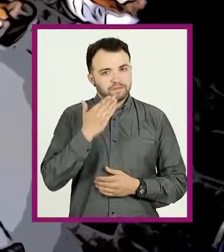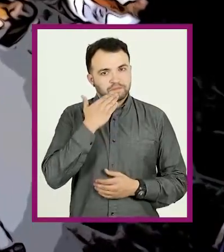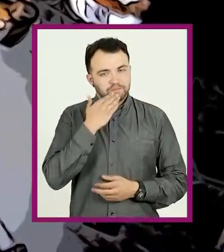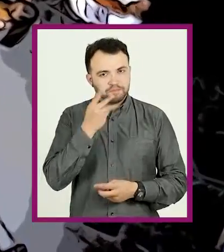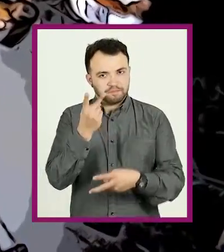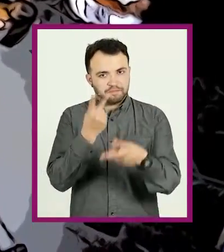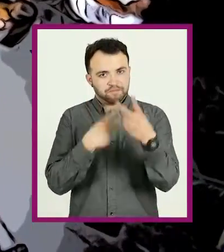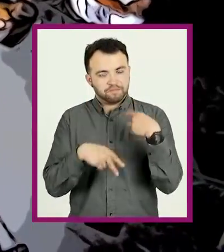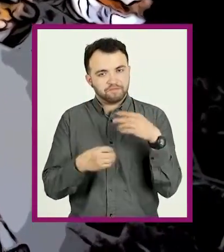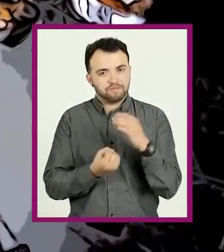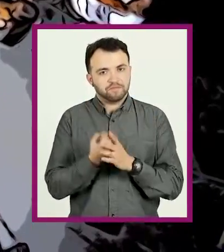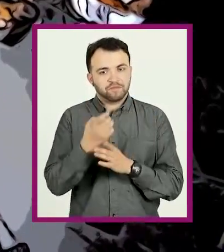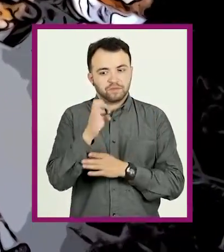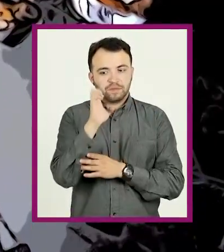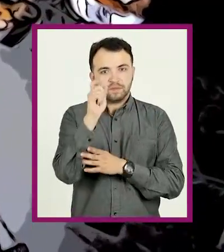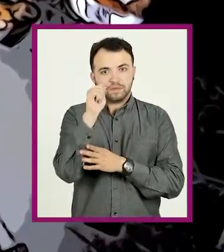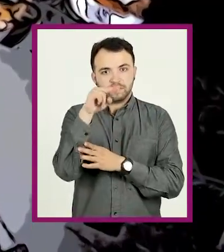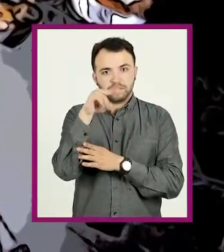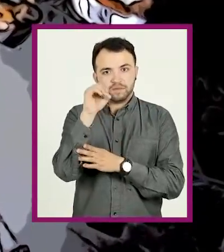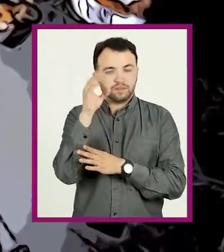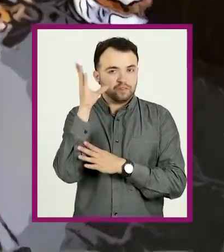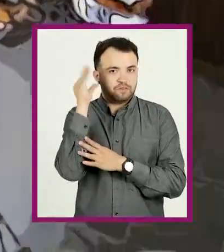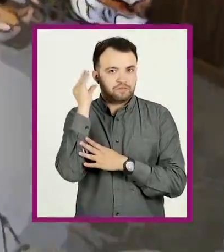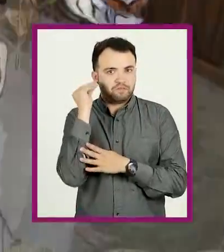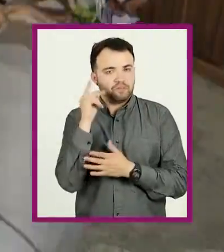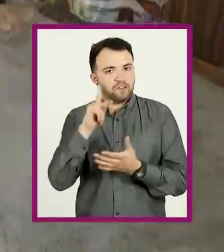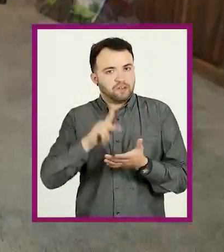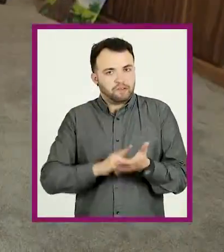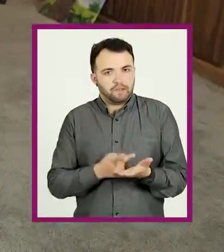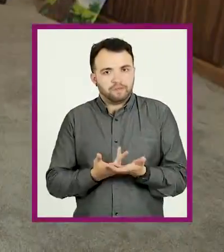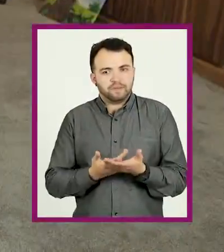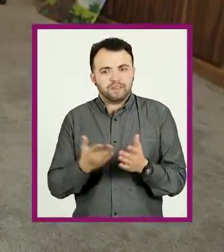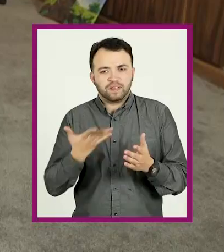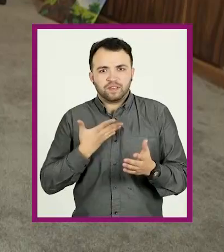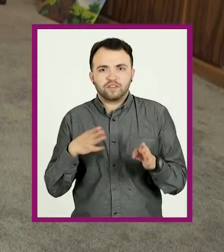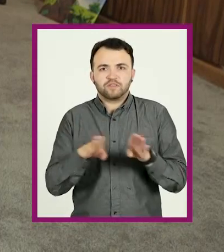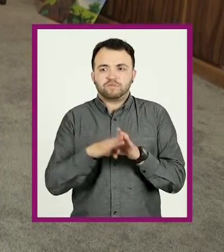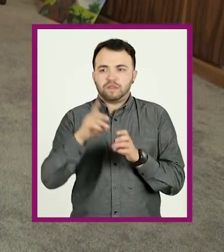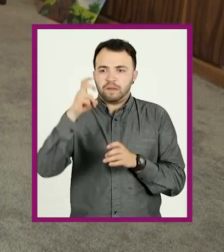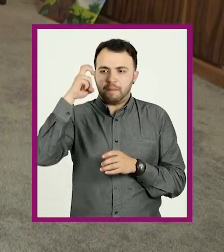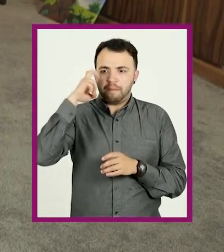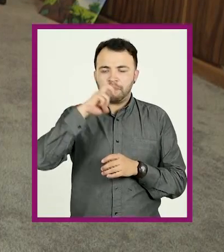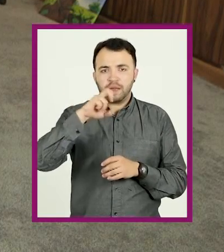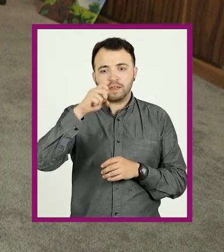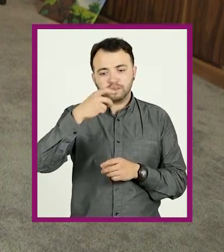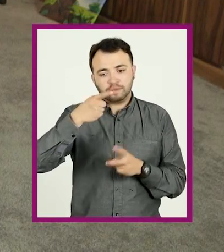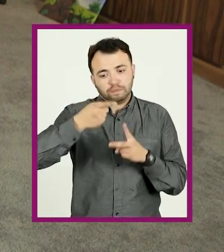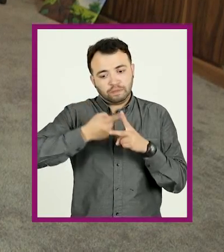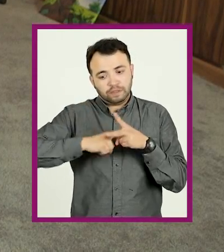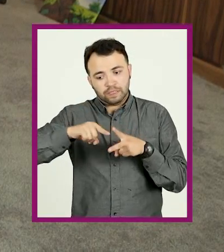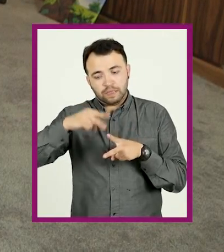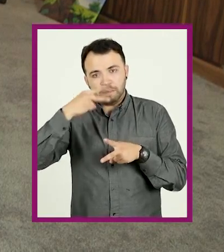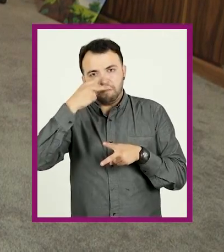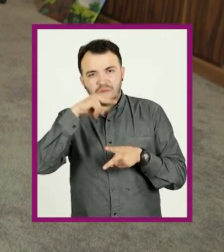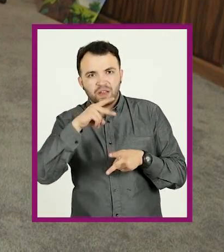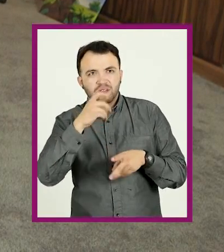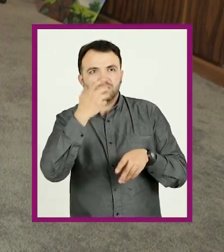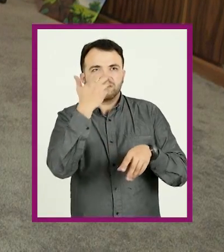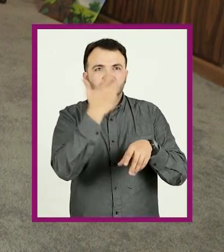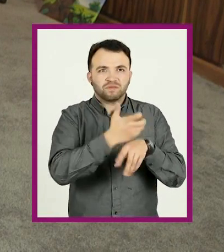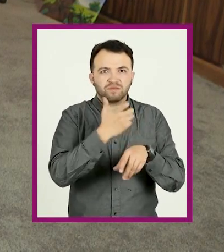¿Qué tal? Bienvenidos a Etnomúsica una vez más. Y bueno, hemos hecho un viaje que inició en México, pasó por Estados